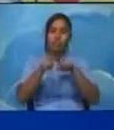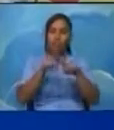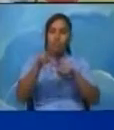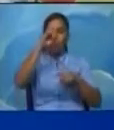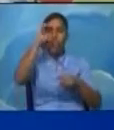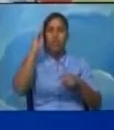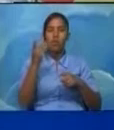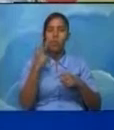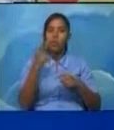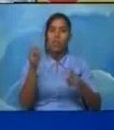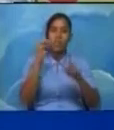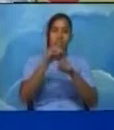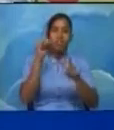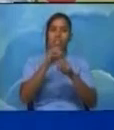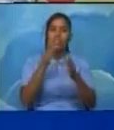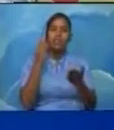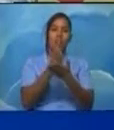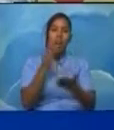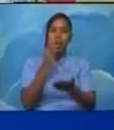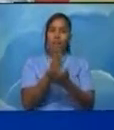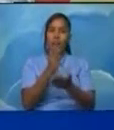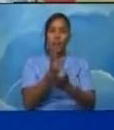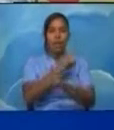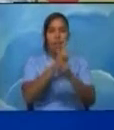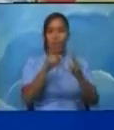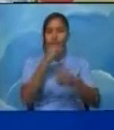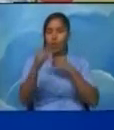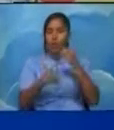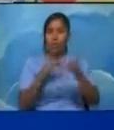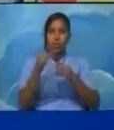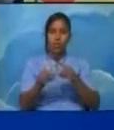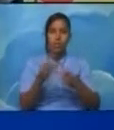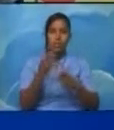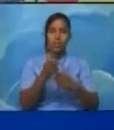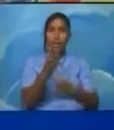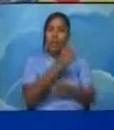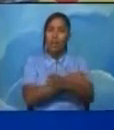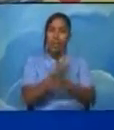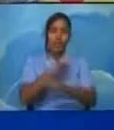Dios que saliera de mi tierra y de mi parentela para llevarme este troncón por